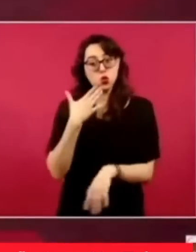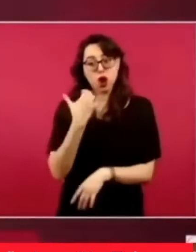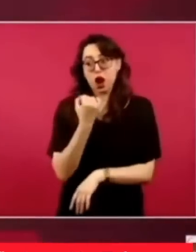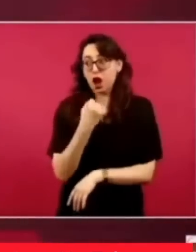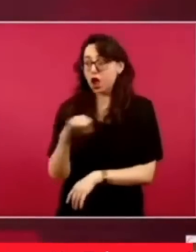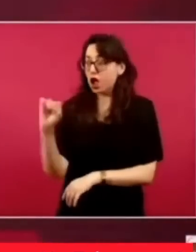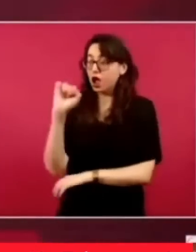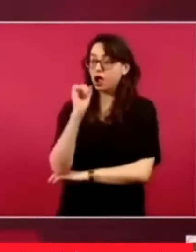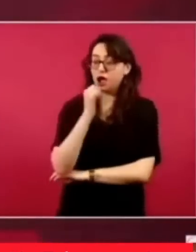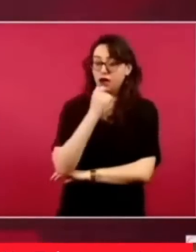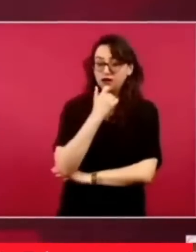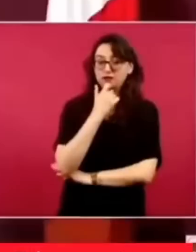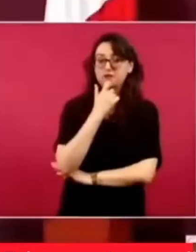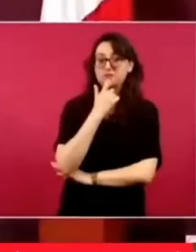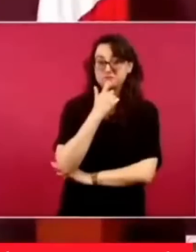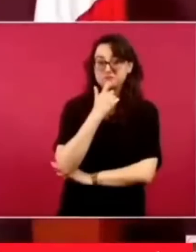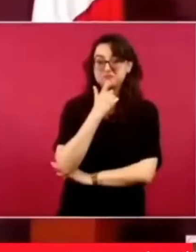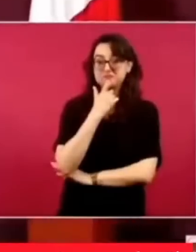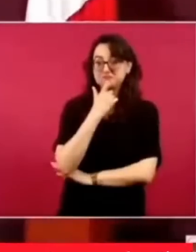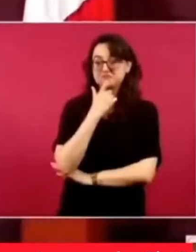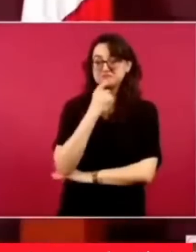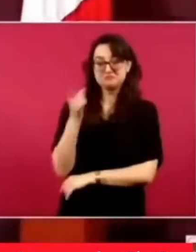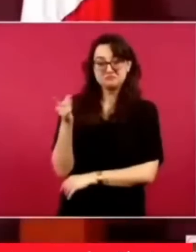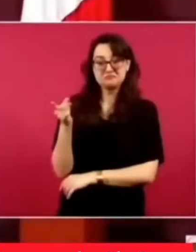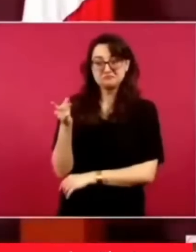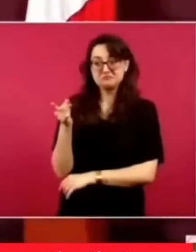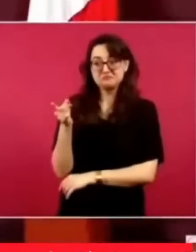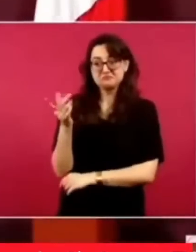Entonces ya ahí no hay mucho que hacer.